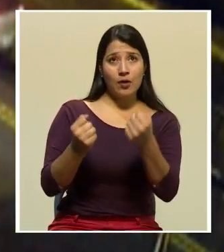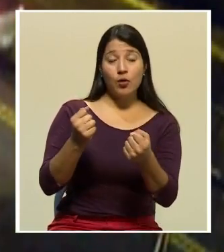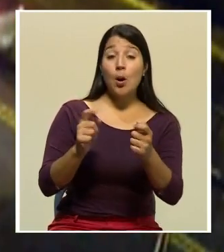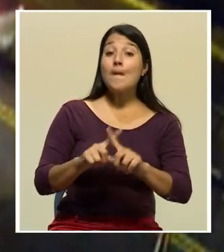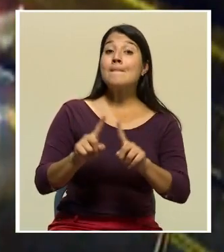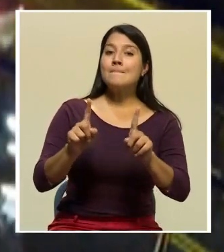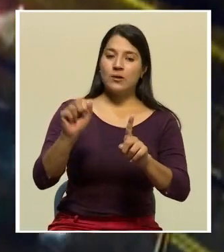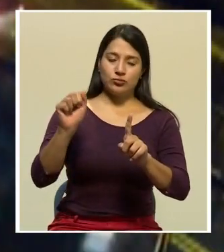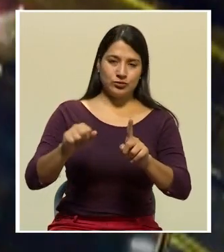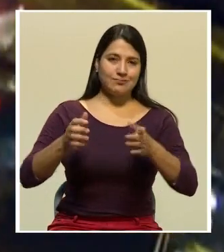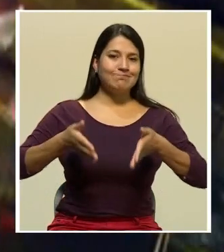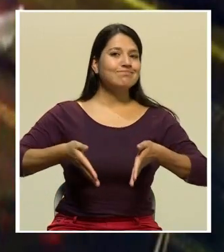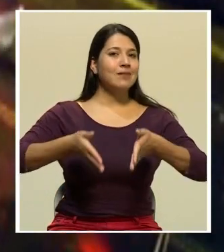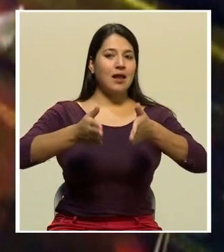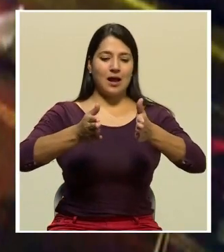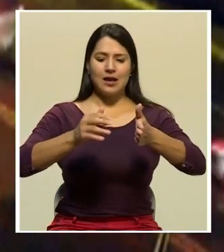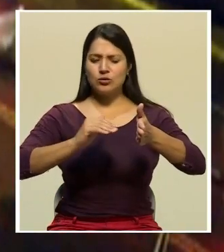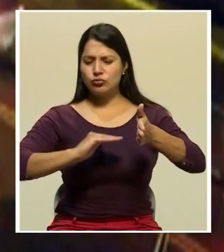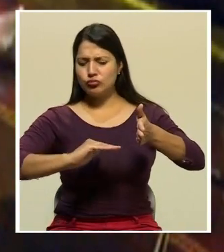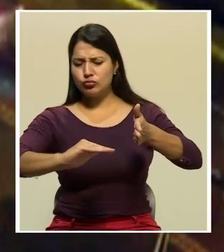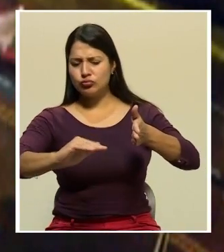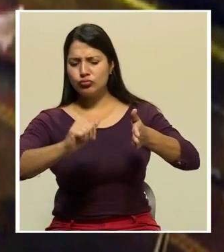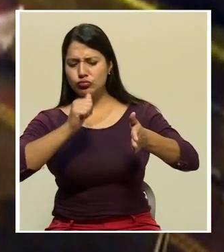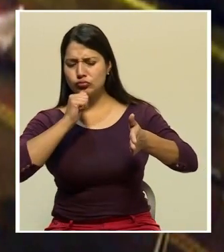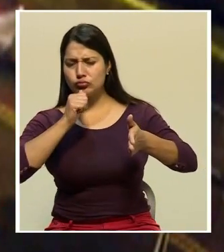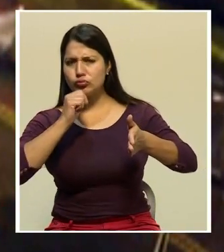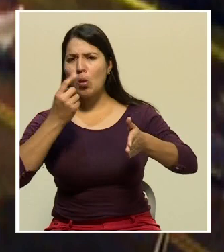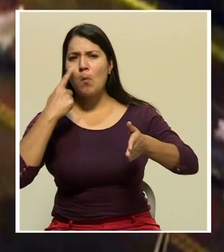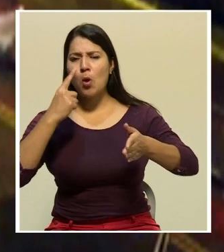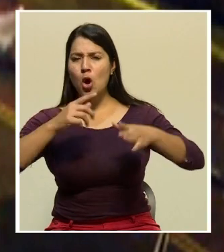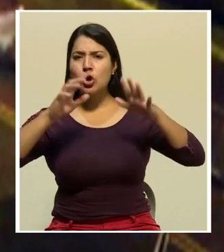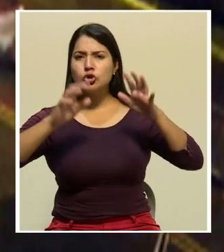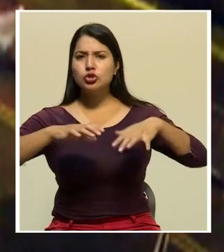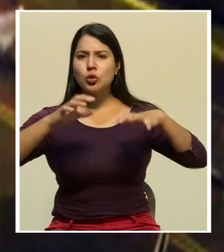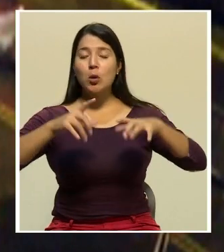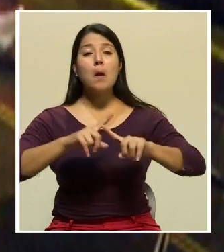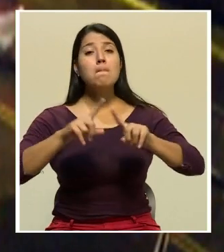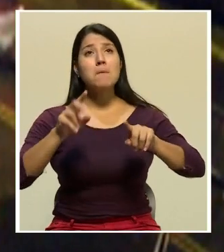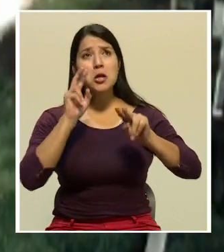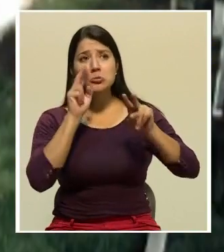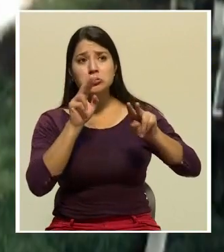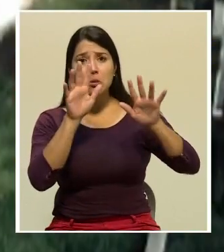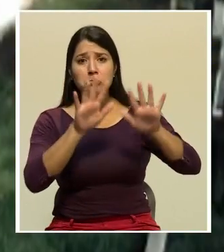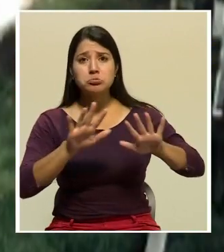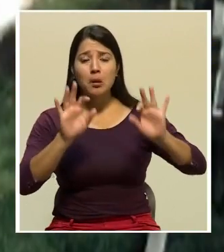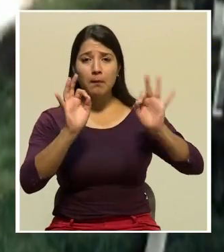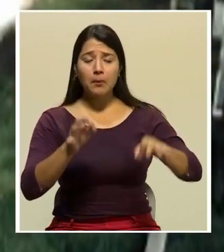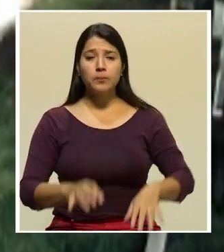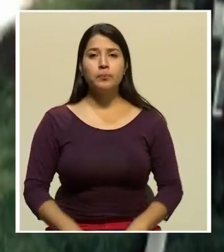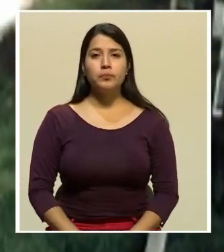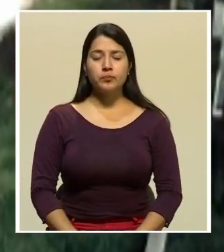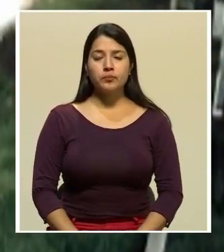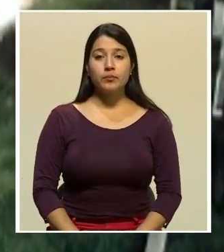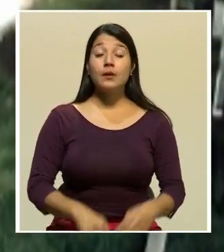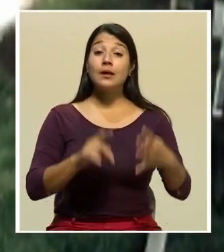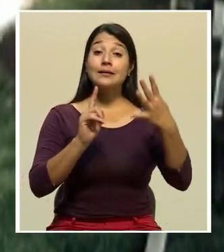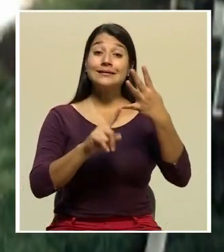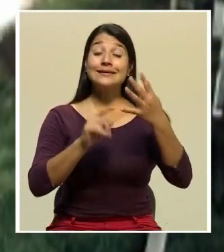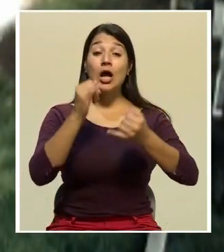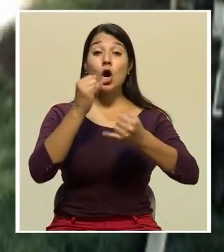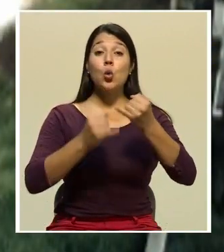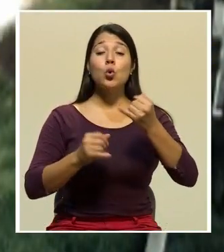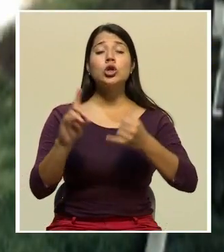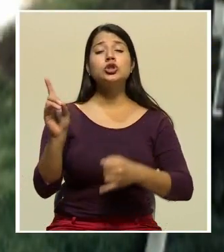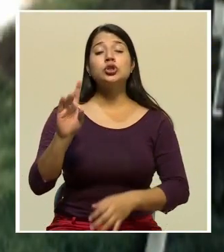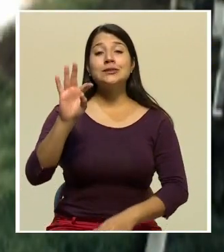la superficie de rodaje muy mojada, pero hay buena visibilidad. Y por último, en